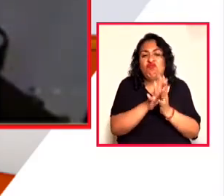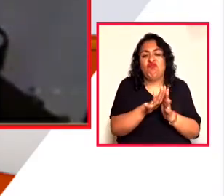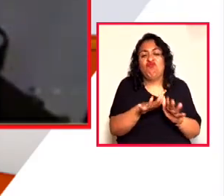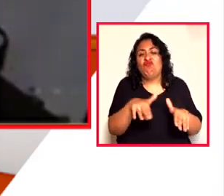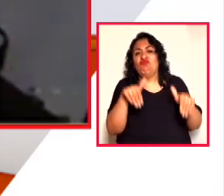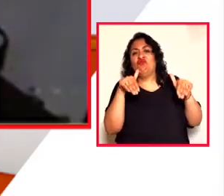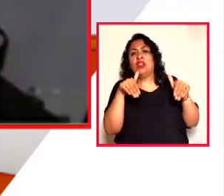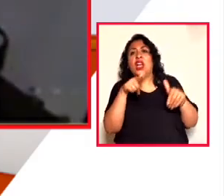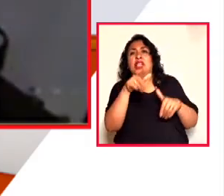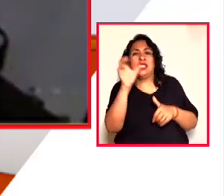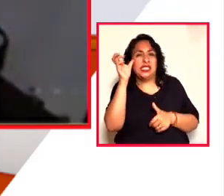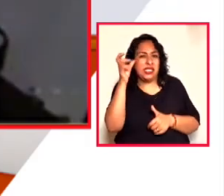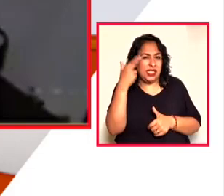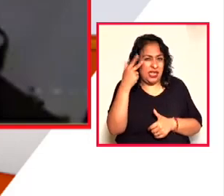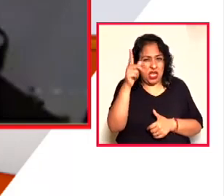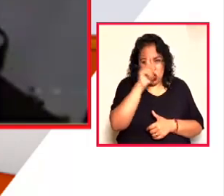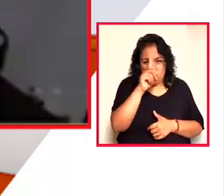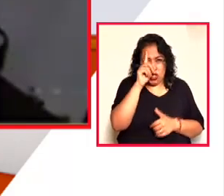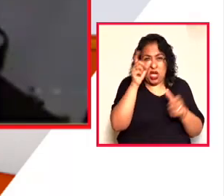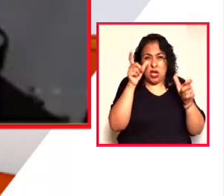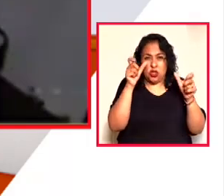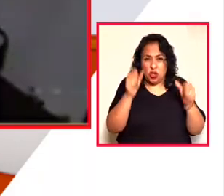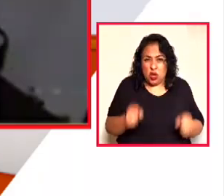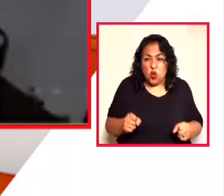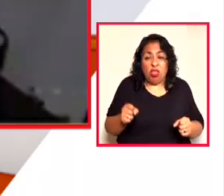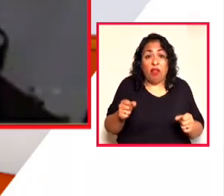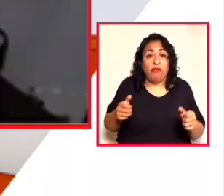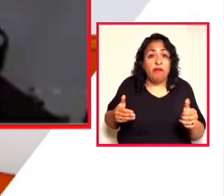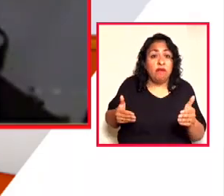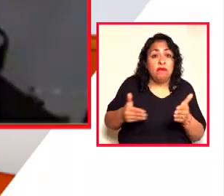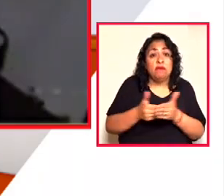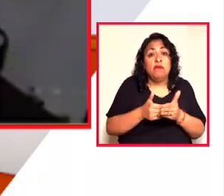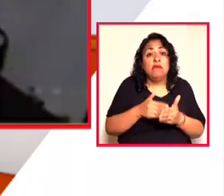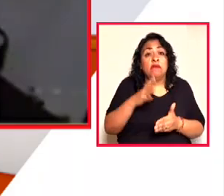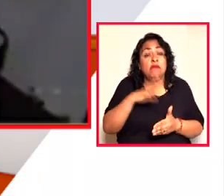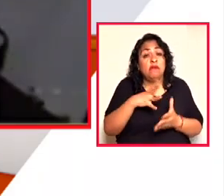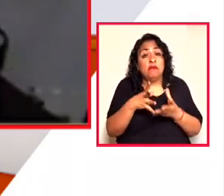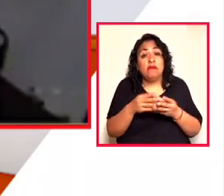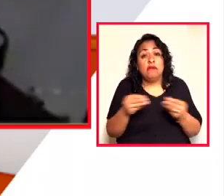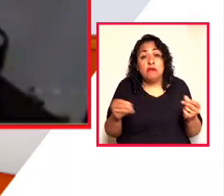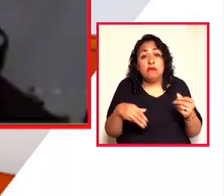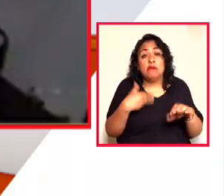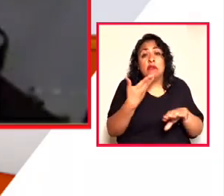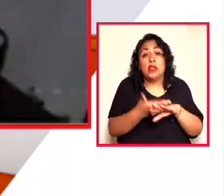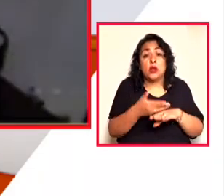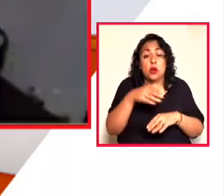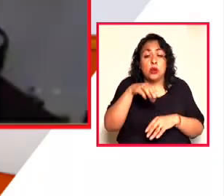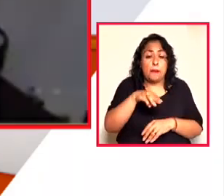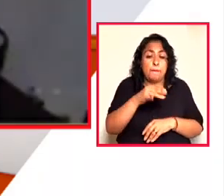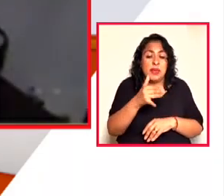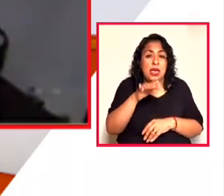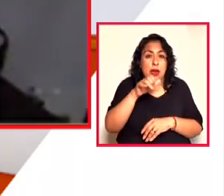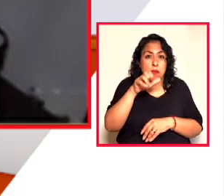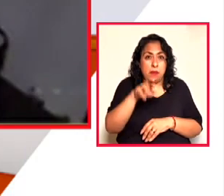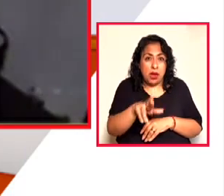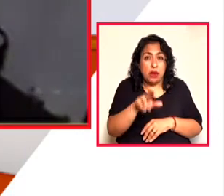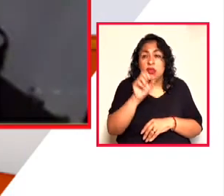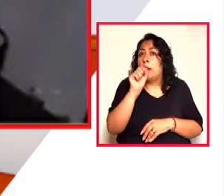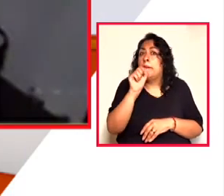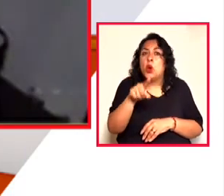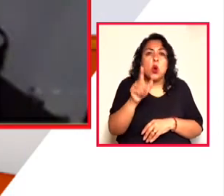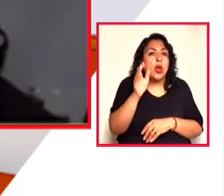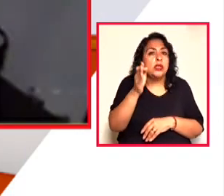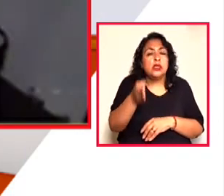en el Consejo de Seguridad ha impedido que exista una resolución en contra de Myanmar y tampoco acepta